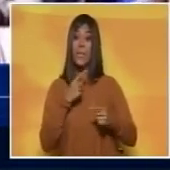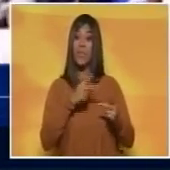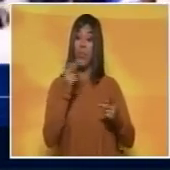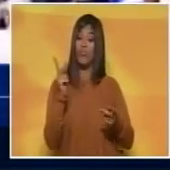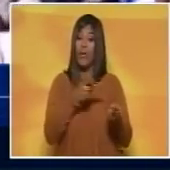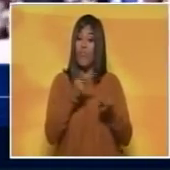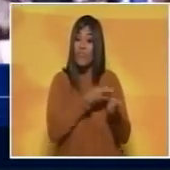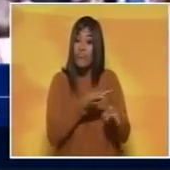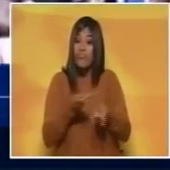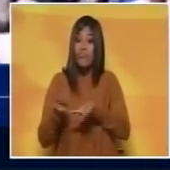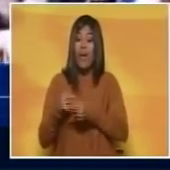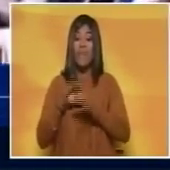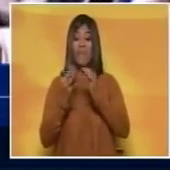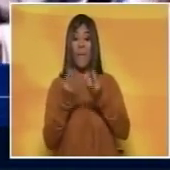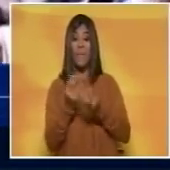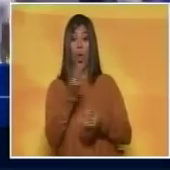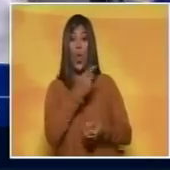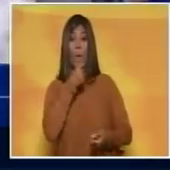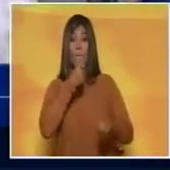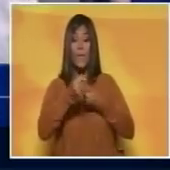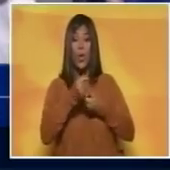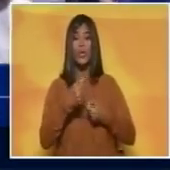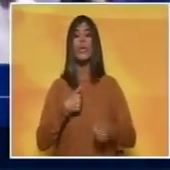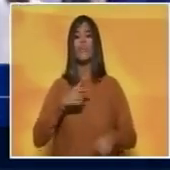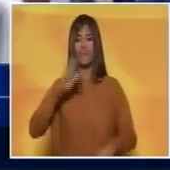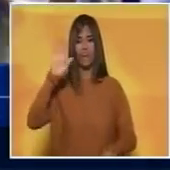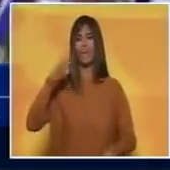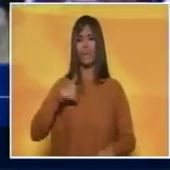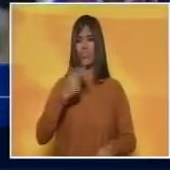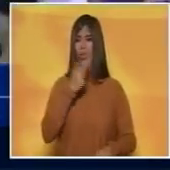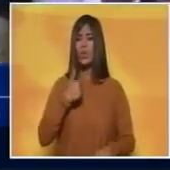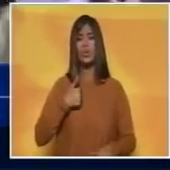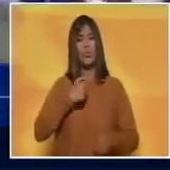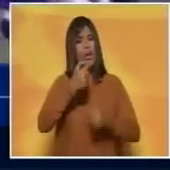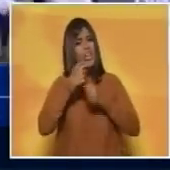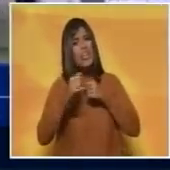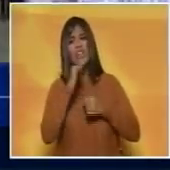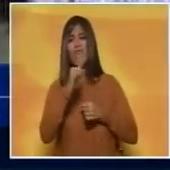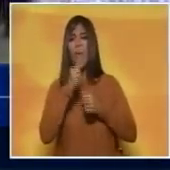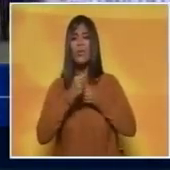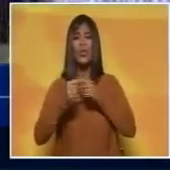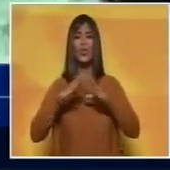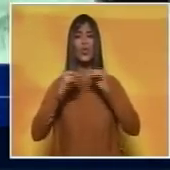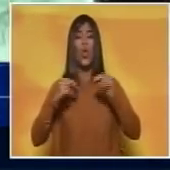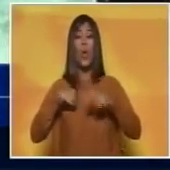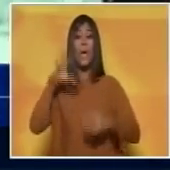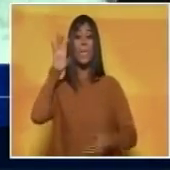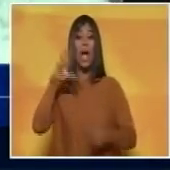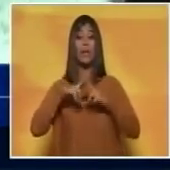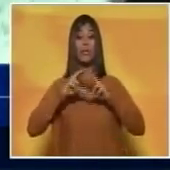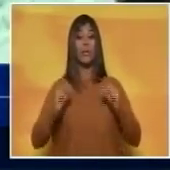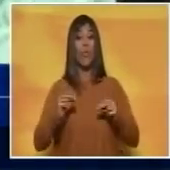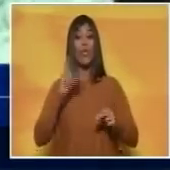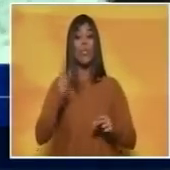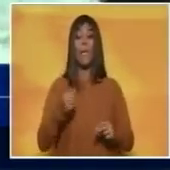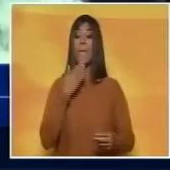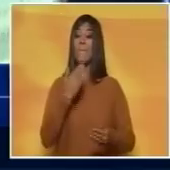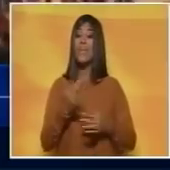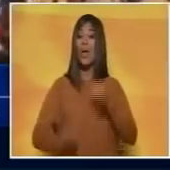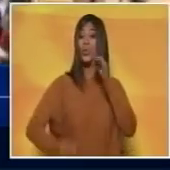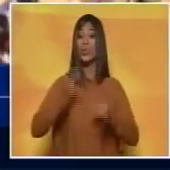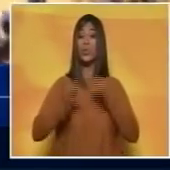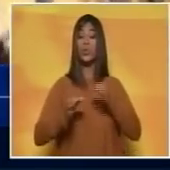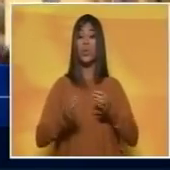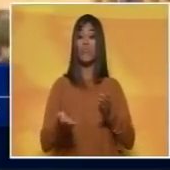recibimiento de sus familias, ambos periodistas se comprometieron a seguir informando de lo que pasa en su país, además de exigir justicia para